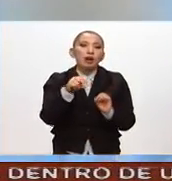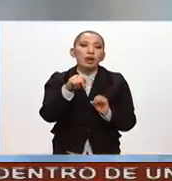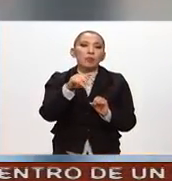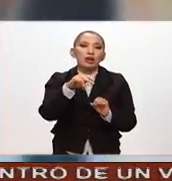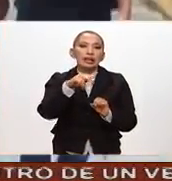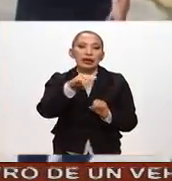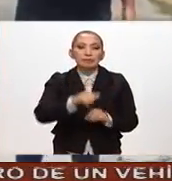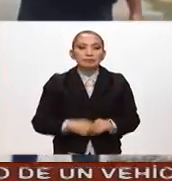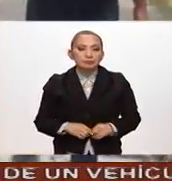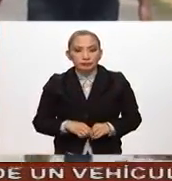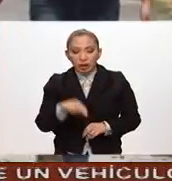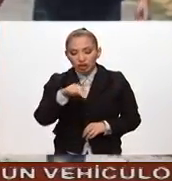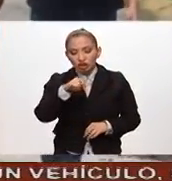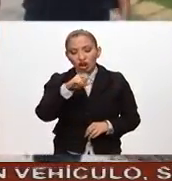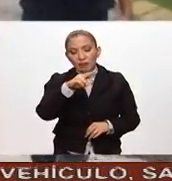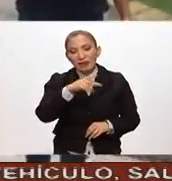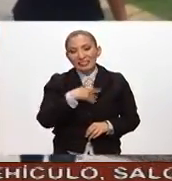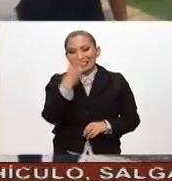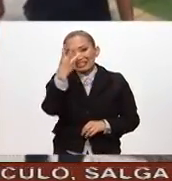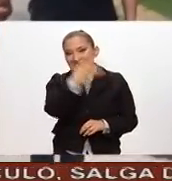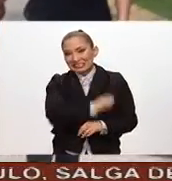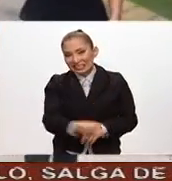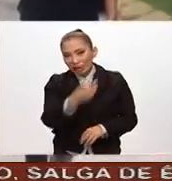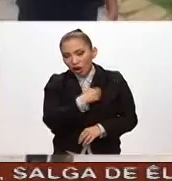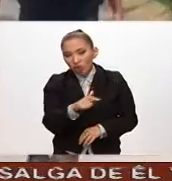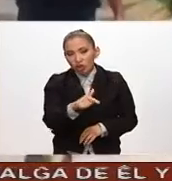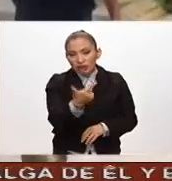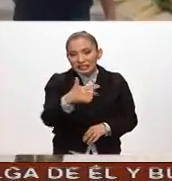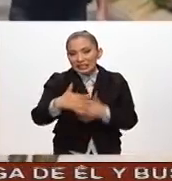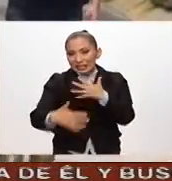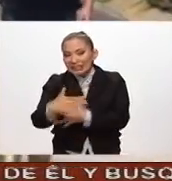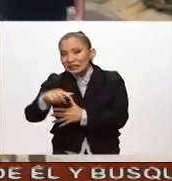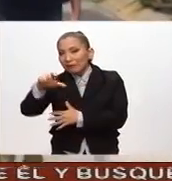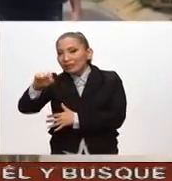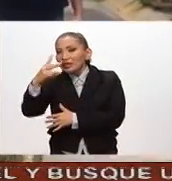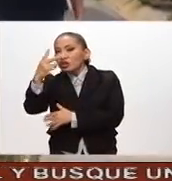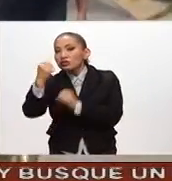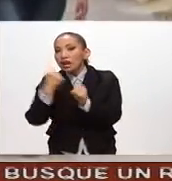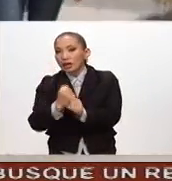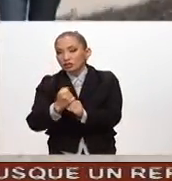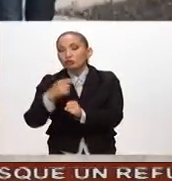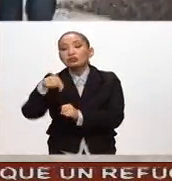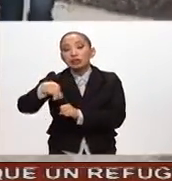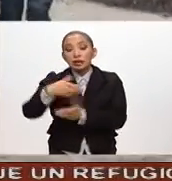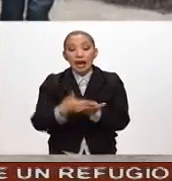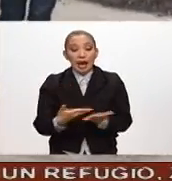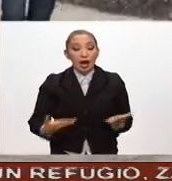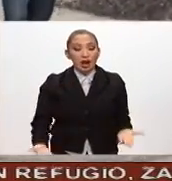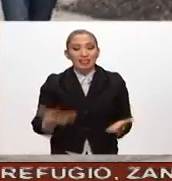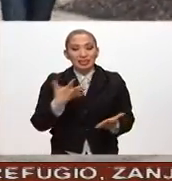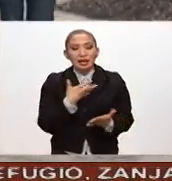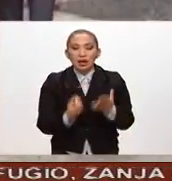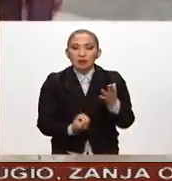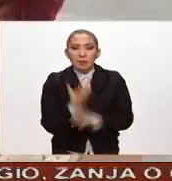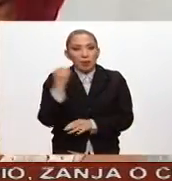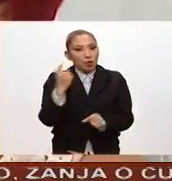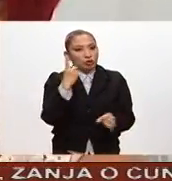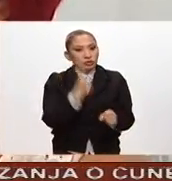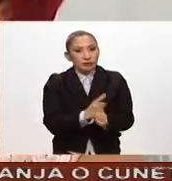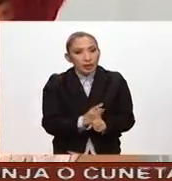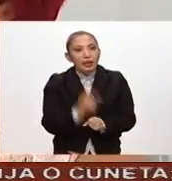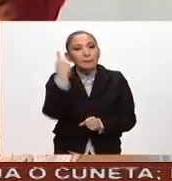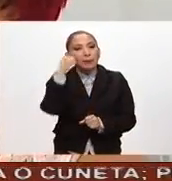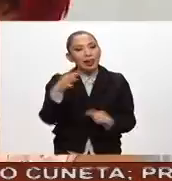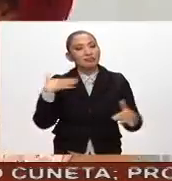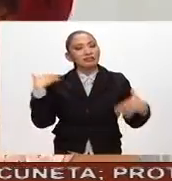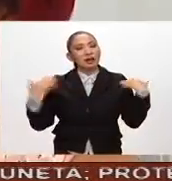neumonía. Norma tiene 3 hijos de 12, 15 y 22 años y hoy tiene una nueva oportunidad